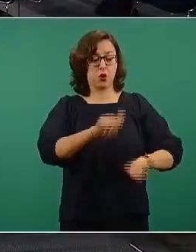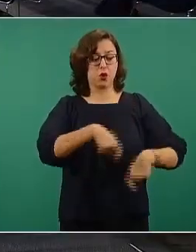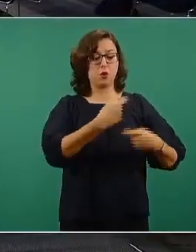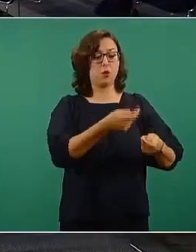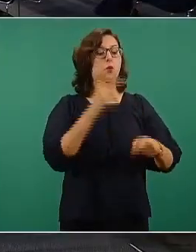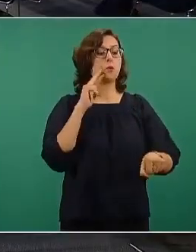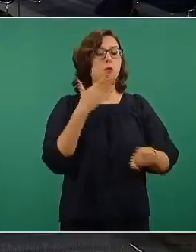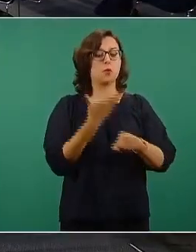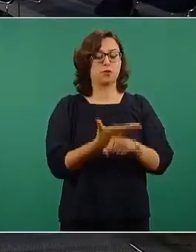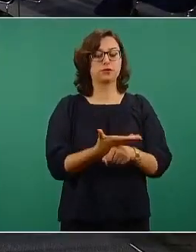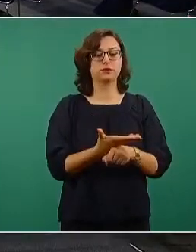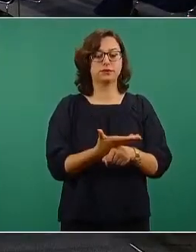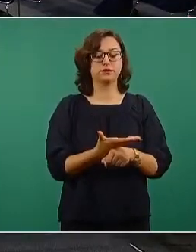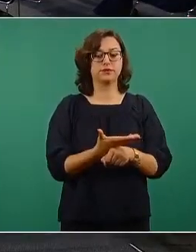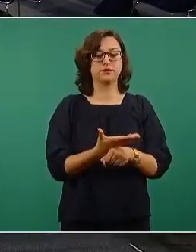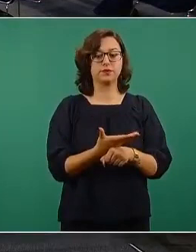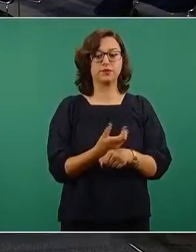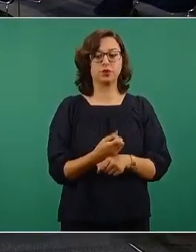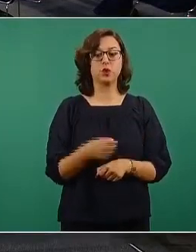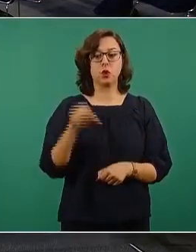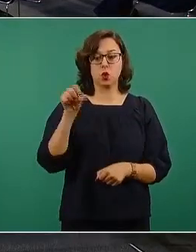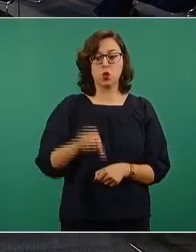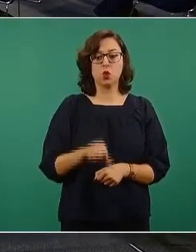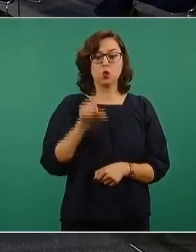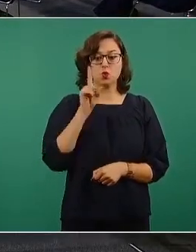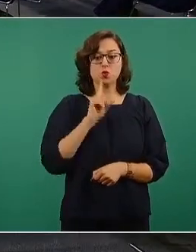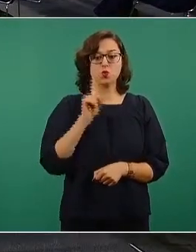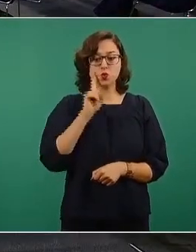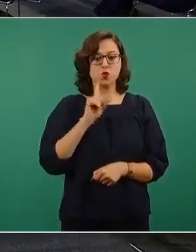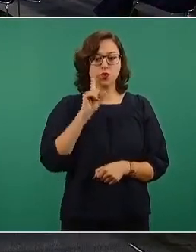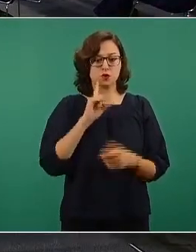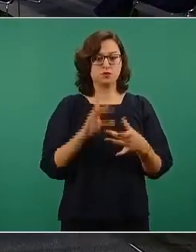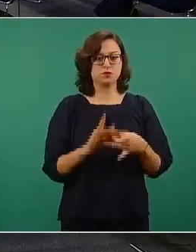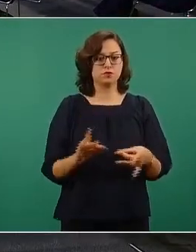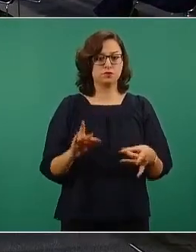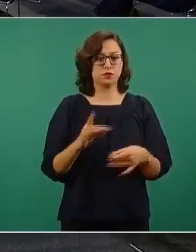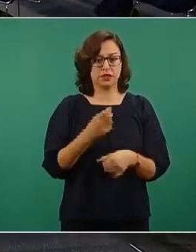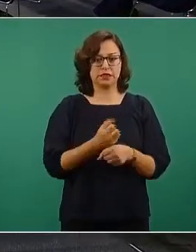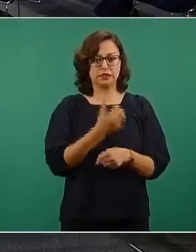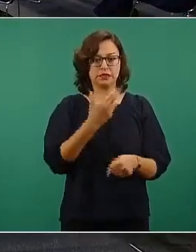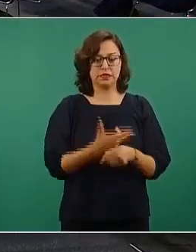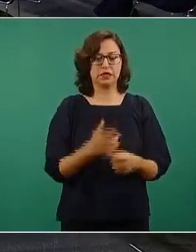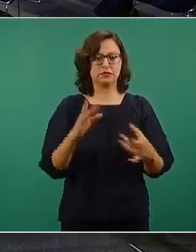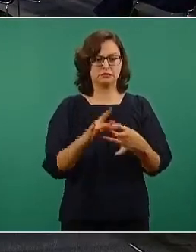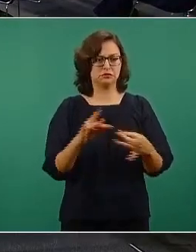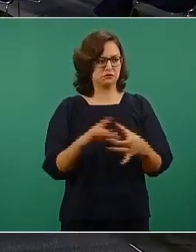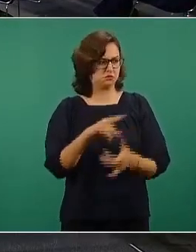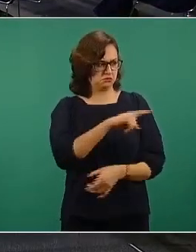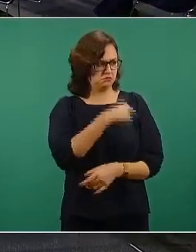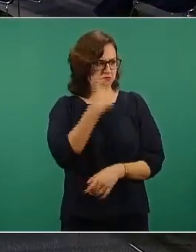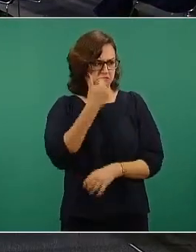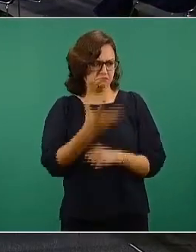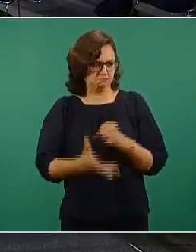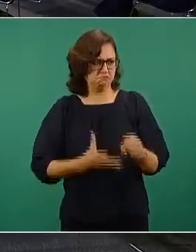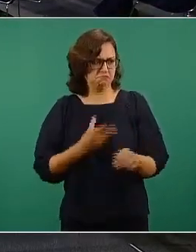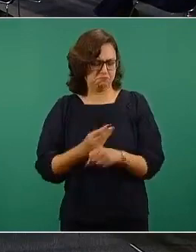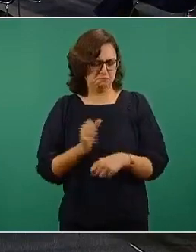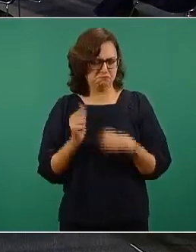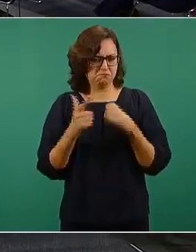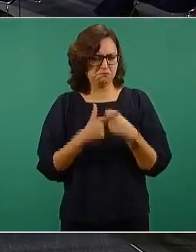este tema la secretaria. No sé si quisiera abordar el tema.